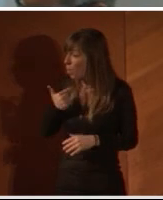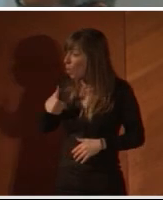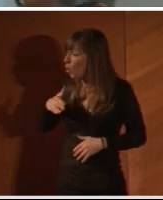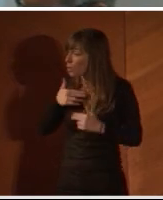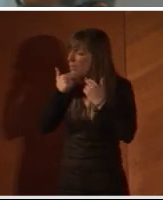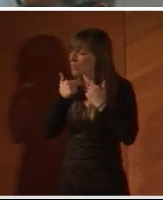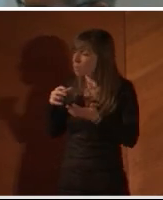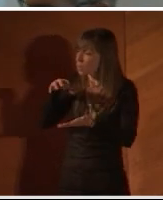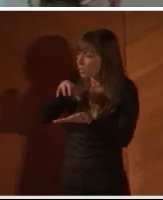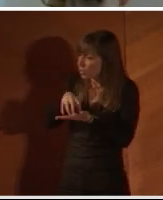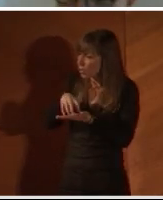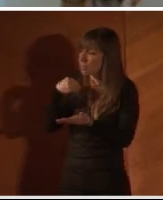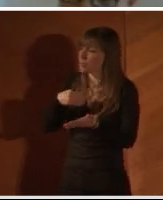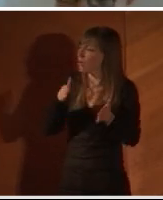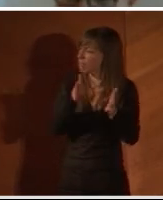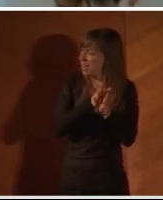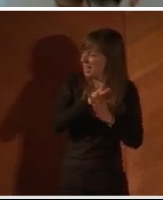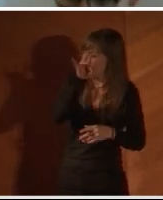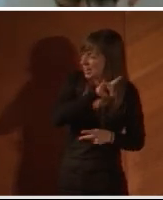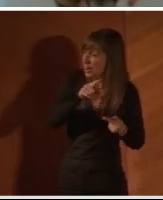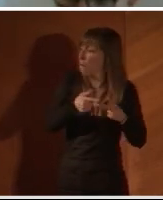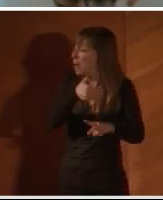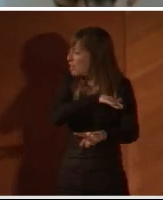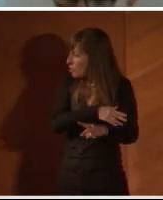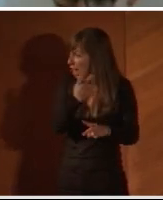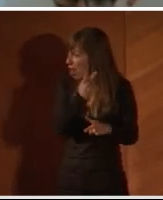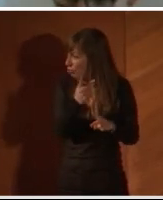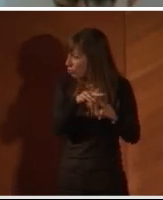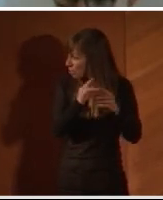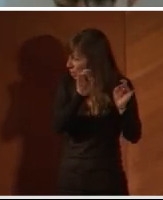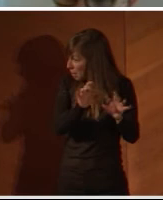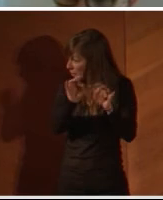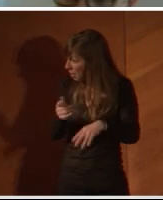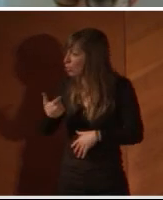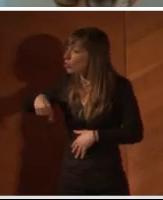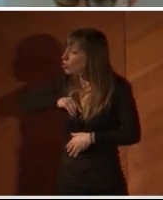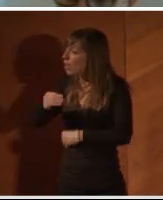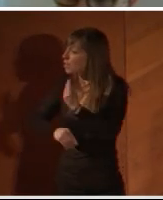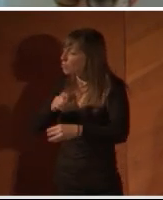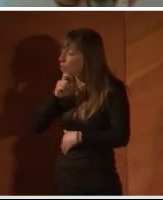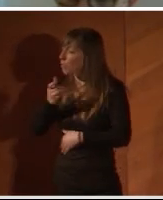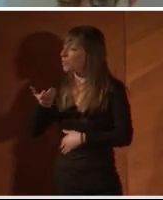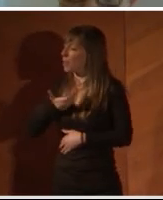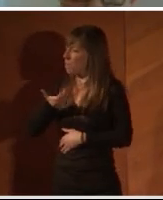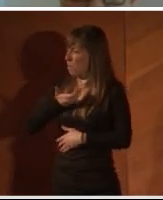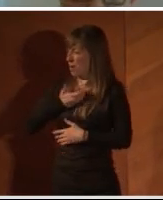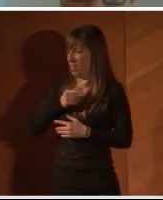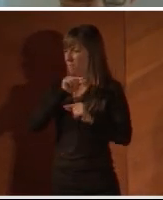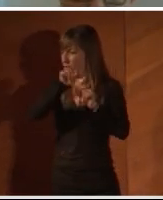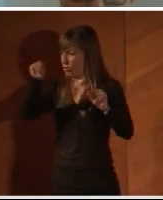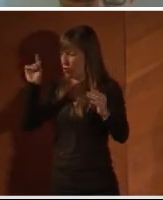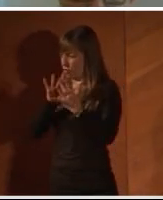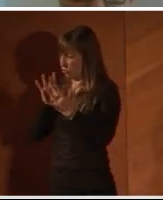Gran Canaria, los compañeros del Consejo de Mallorca, que lo han mencionado también antes, lo que hacemos es trabajar con los municipios, dar cobertura, en nuestro caso, a más